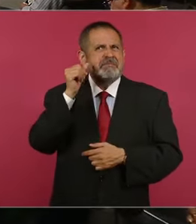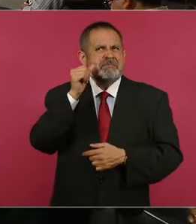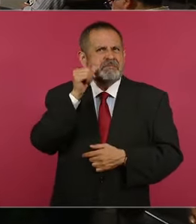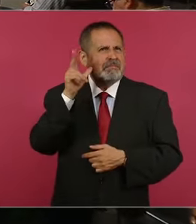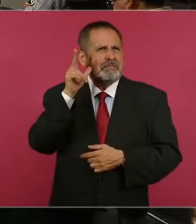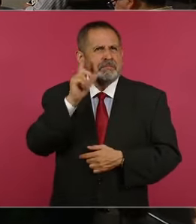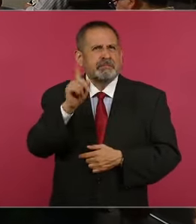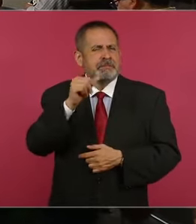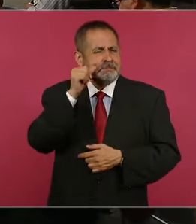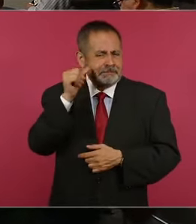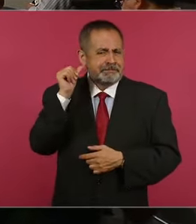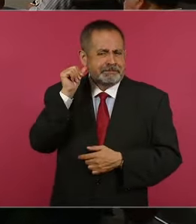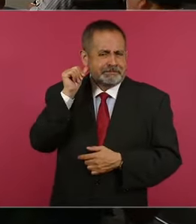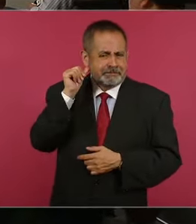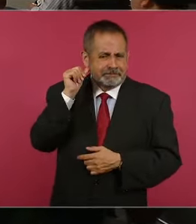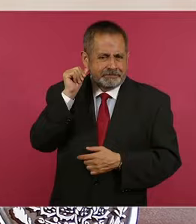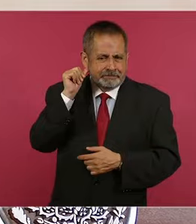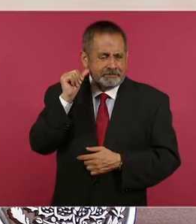ayer,